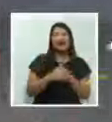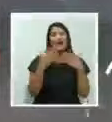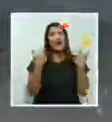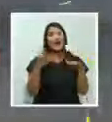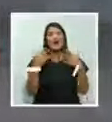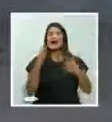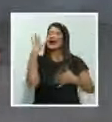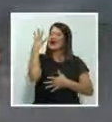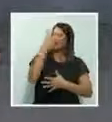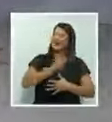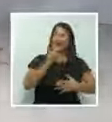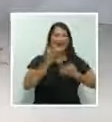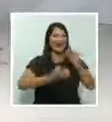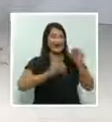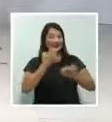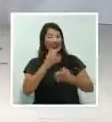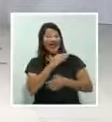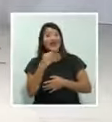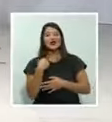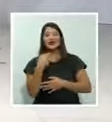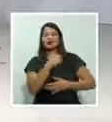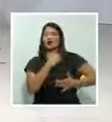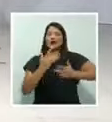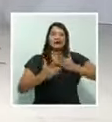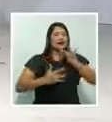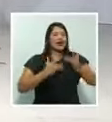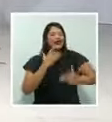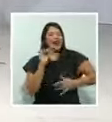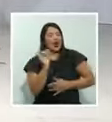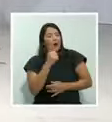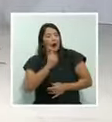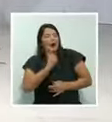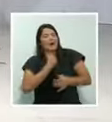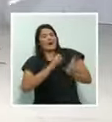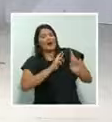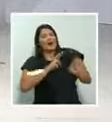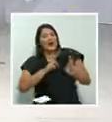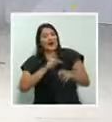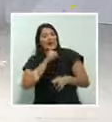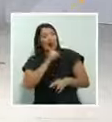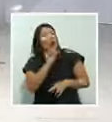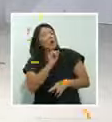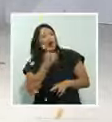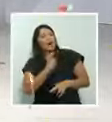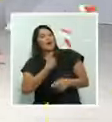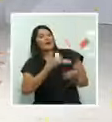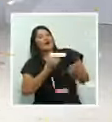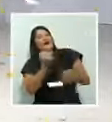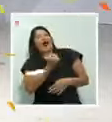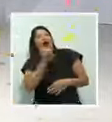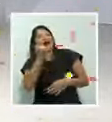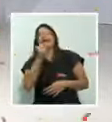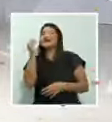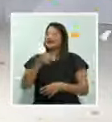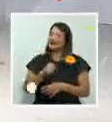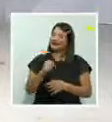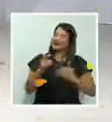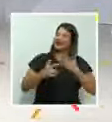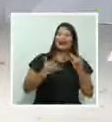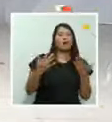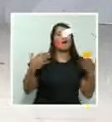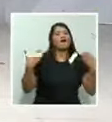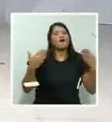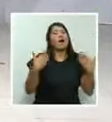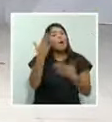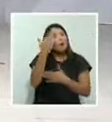3.640.000 colones. ¡Ay, qué emoción! Bonito. Y nosotros sentimos como si hubiesen sido nosotros, ¿verdad? Los que nos lo llevamos. Así es. No, es que es una felicidad porque sabemos